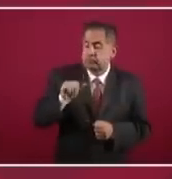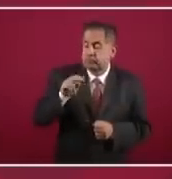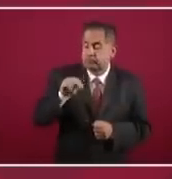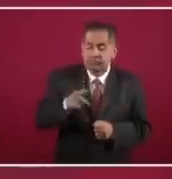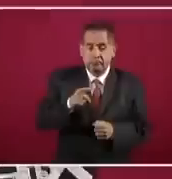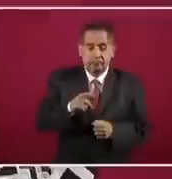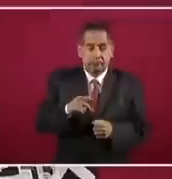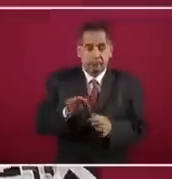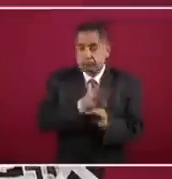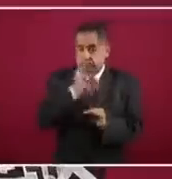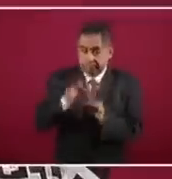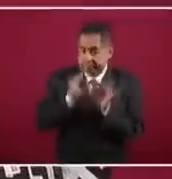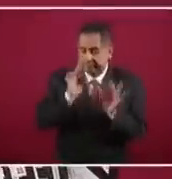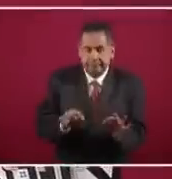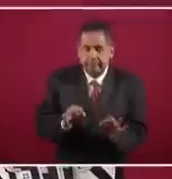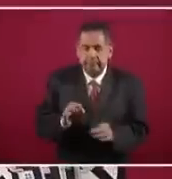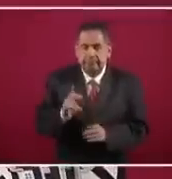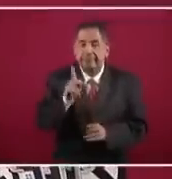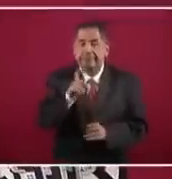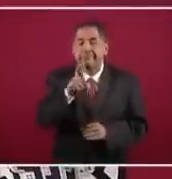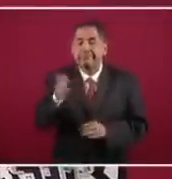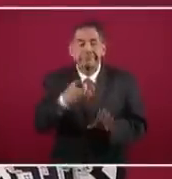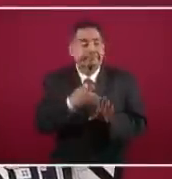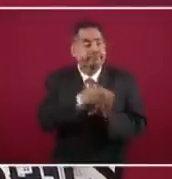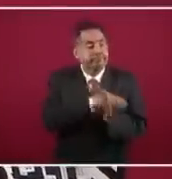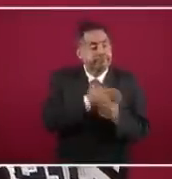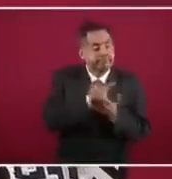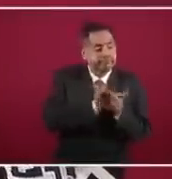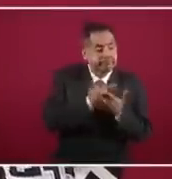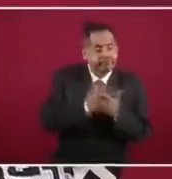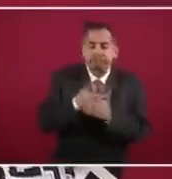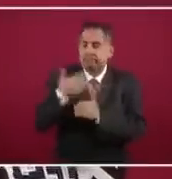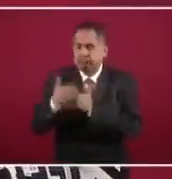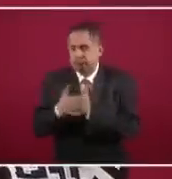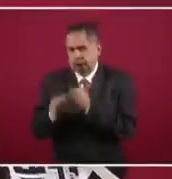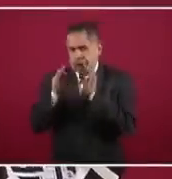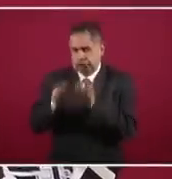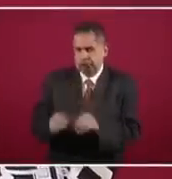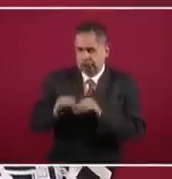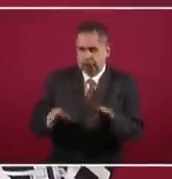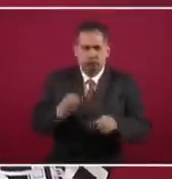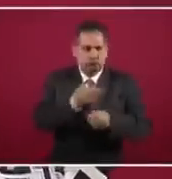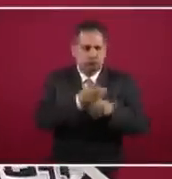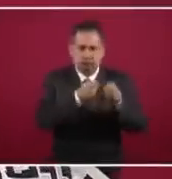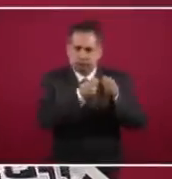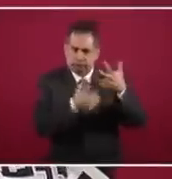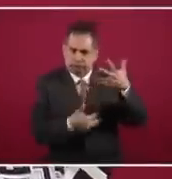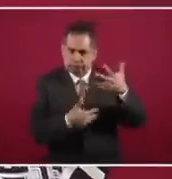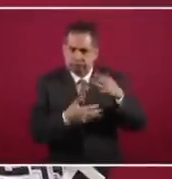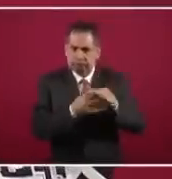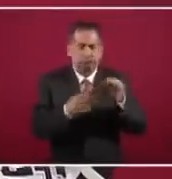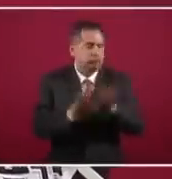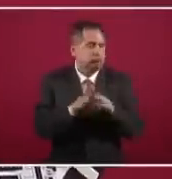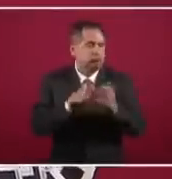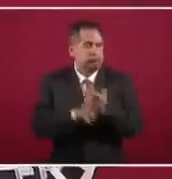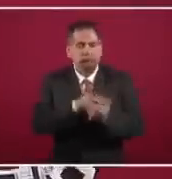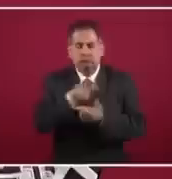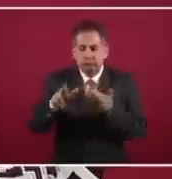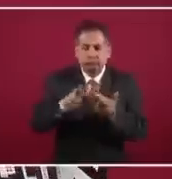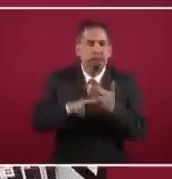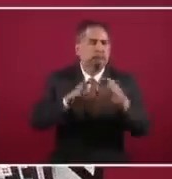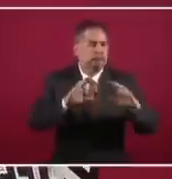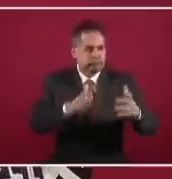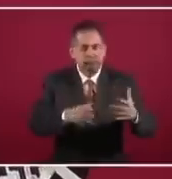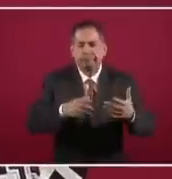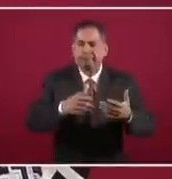preliminares, pero habíamos hecho el compromiso de venir acá y dar el desagregado a nivel de regiones, a nivel de sectores, a nivel de